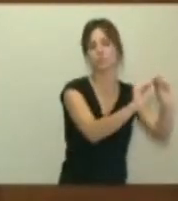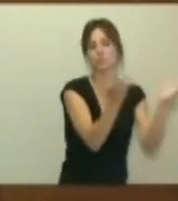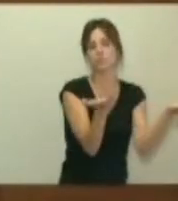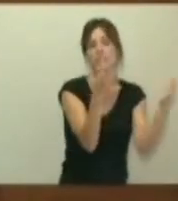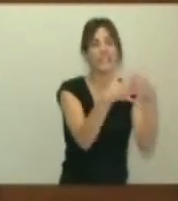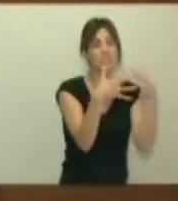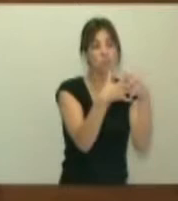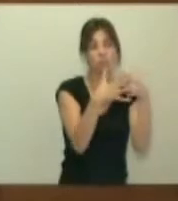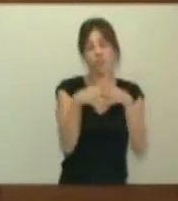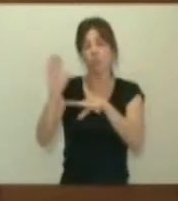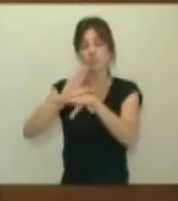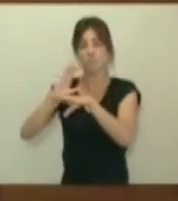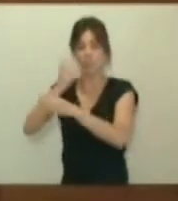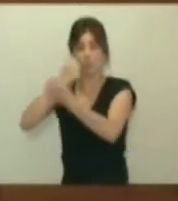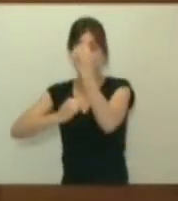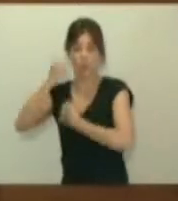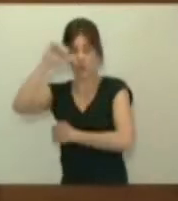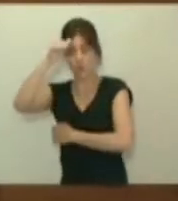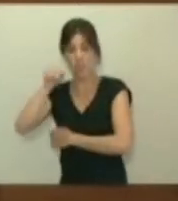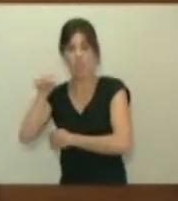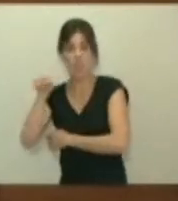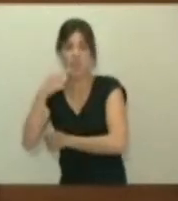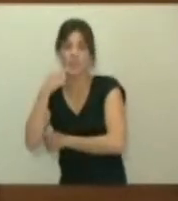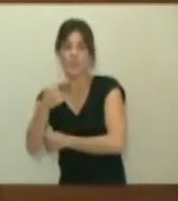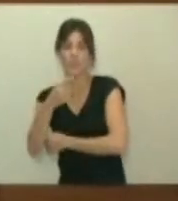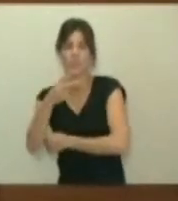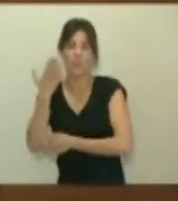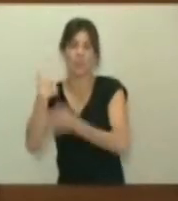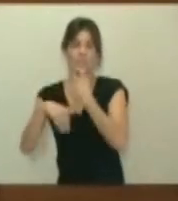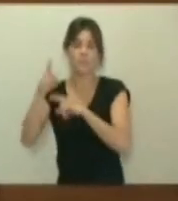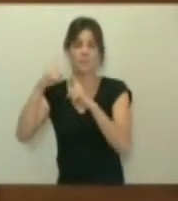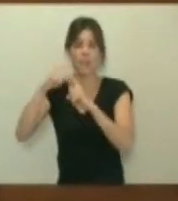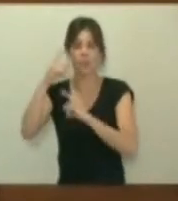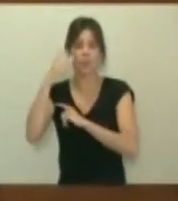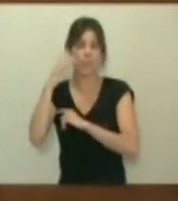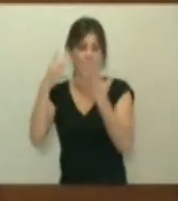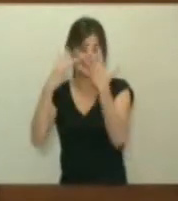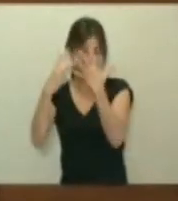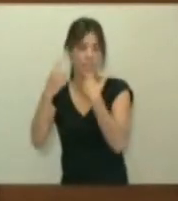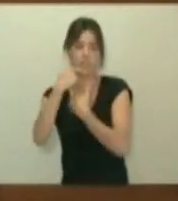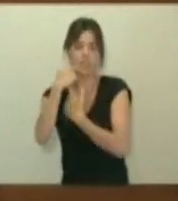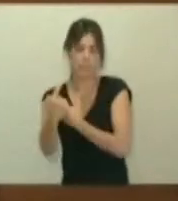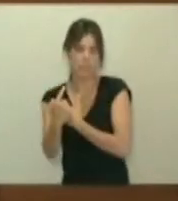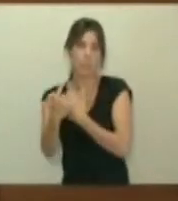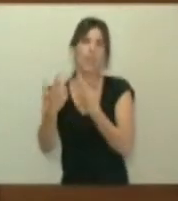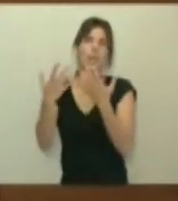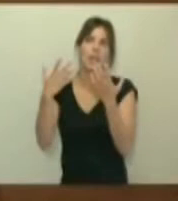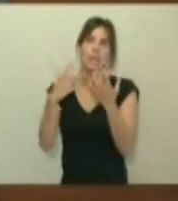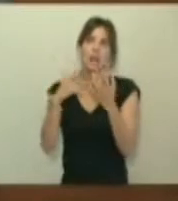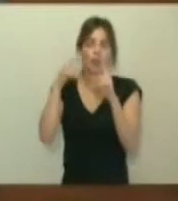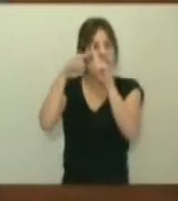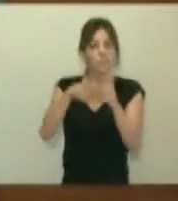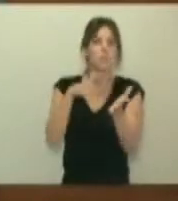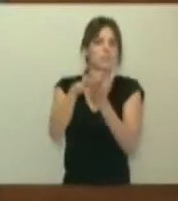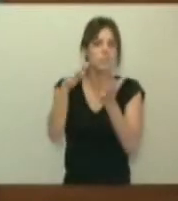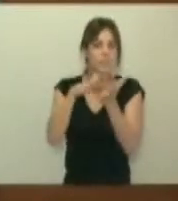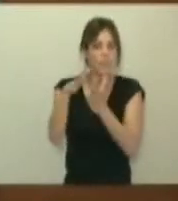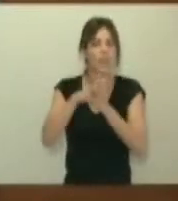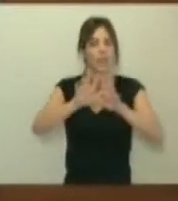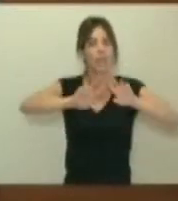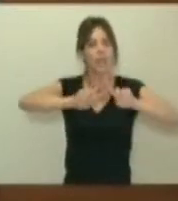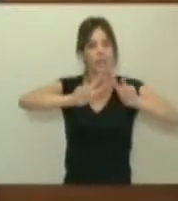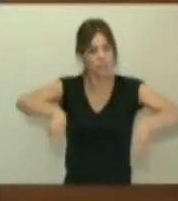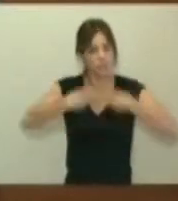consejero de Economía, en su comparecencia del pasado 7 de mayo, para explicarnos la reestructuración del sector